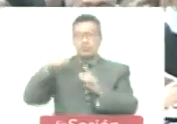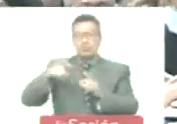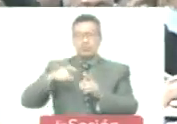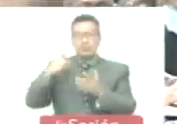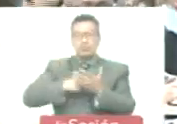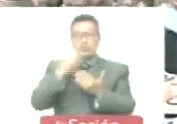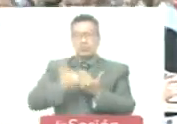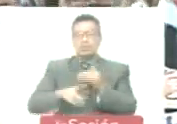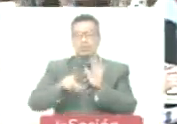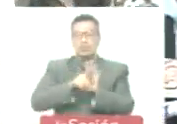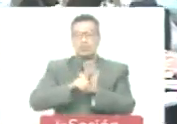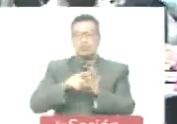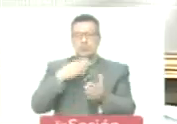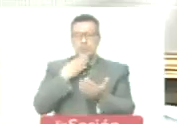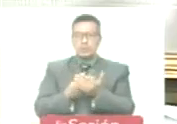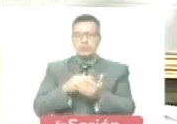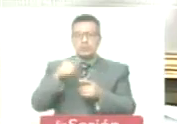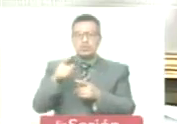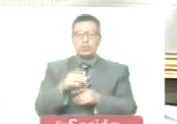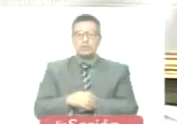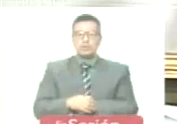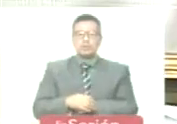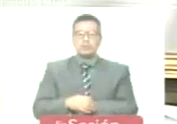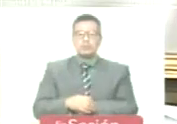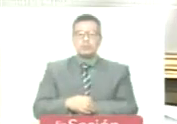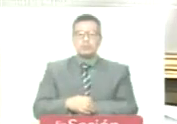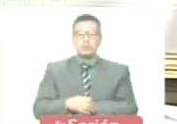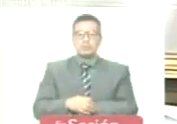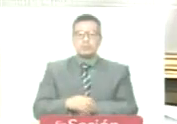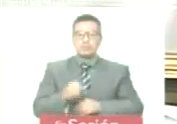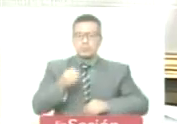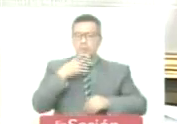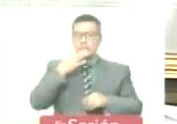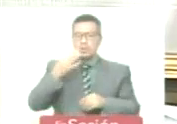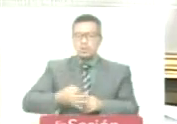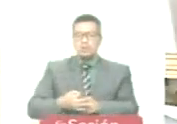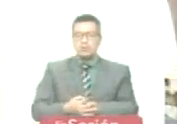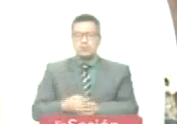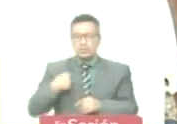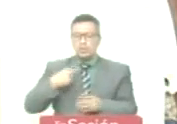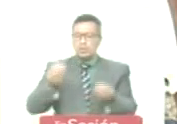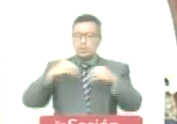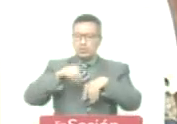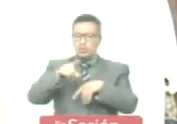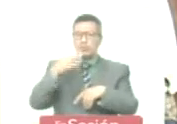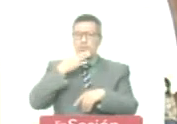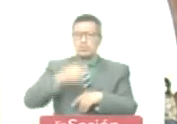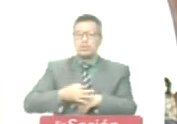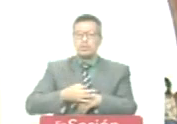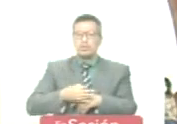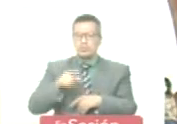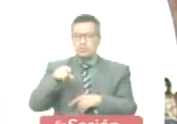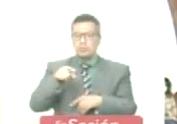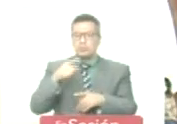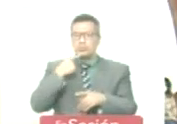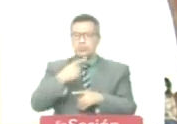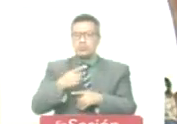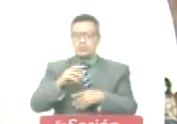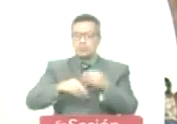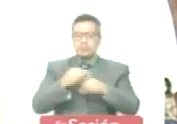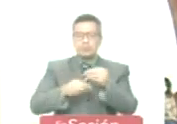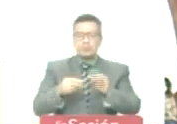ley. Gracias, diputado. Adelante, diputado Correa. Bueno, eso es verdad. Yo estoy de acuerdo con él. Fíjese qué casualidad. Por eso es que estoy haciendo